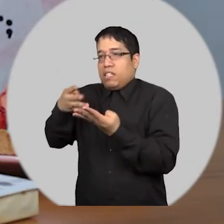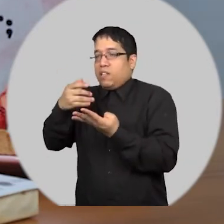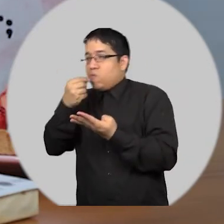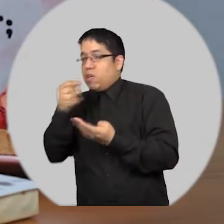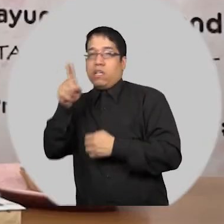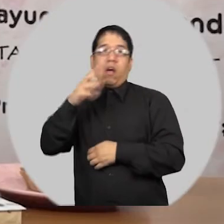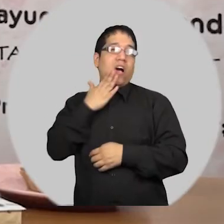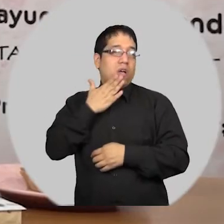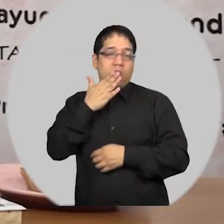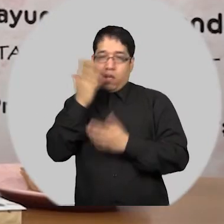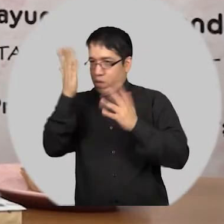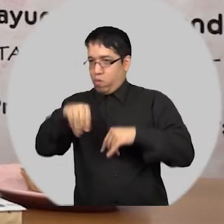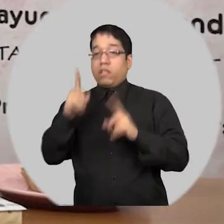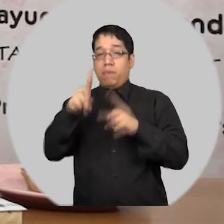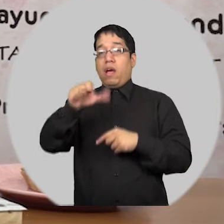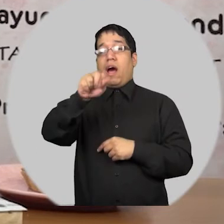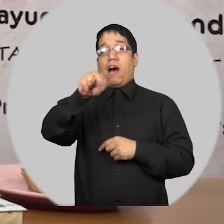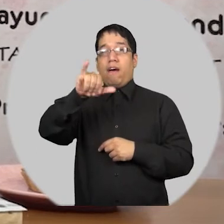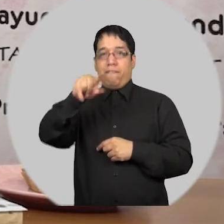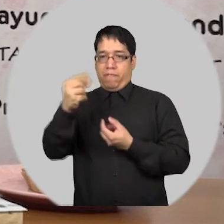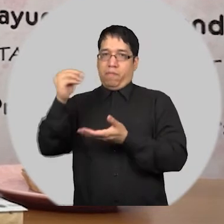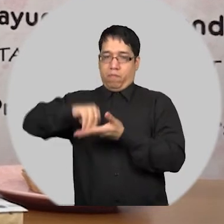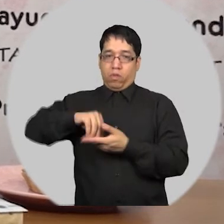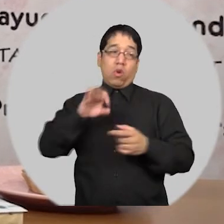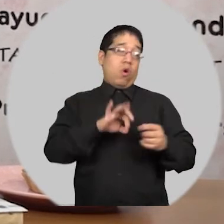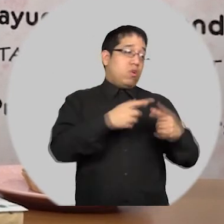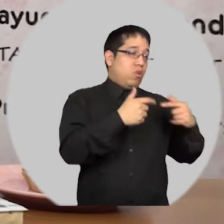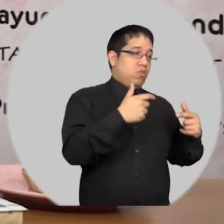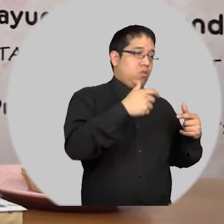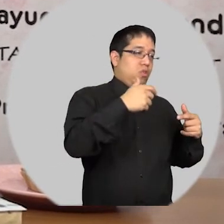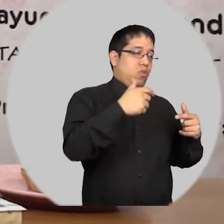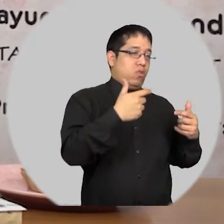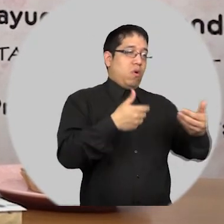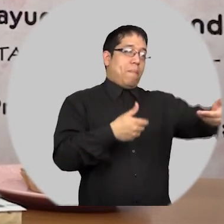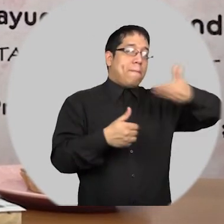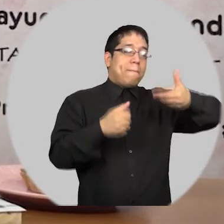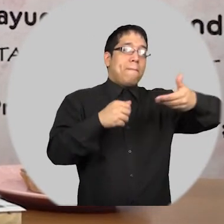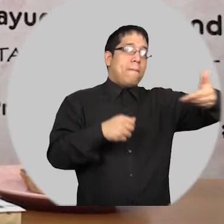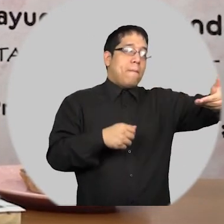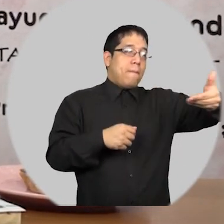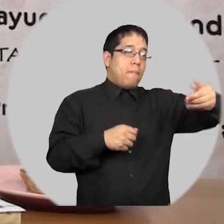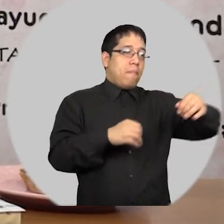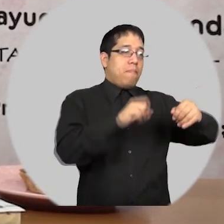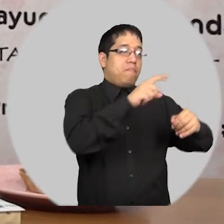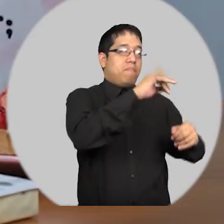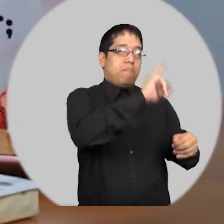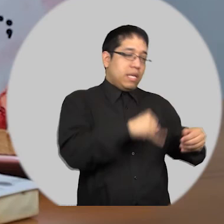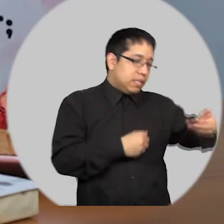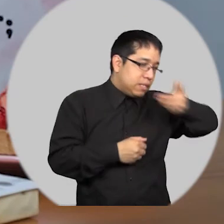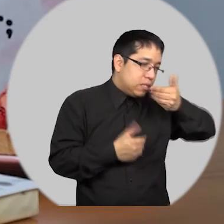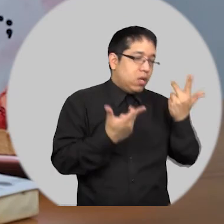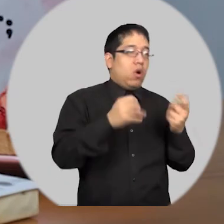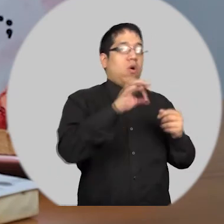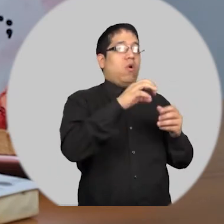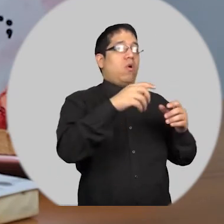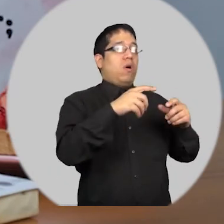dulces, sin azúcar y a base de avena. Y también tenés snacks salados, ¿verdad? Como pizzetas integrales, empanaditas